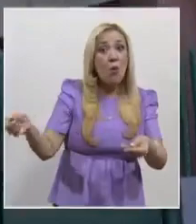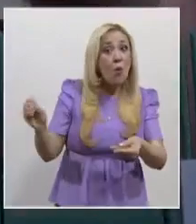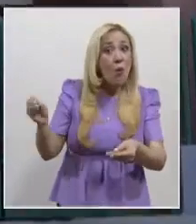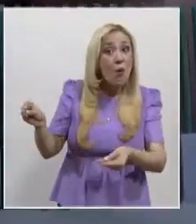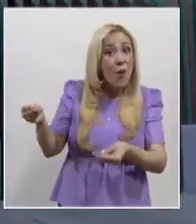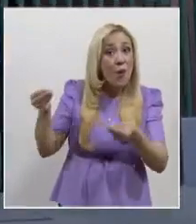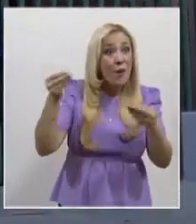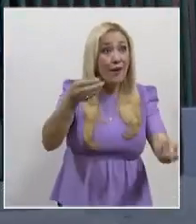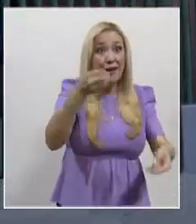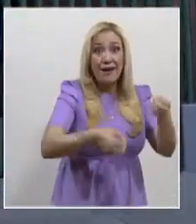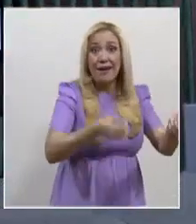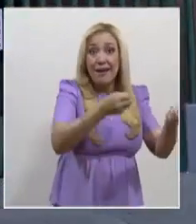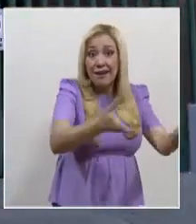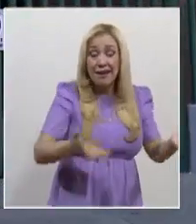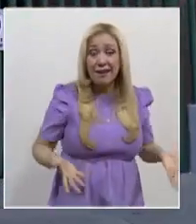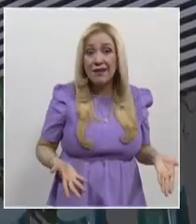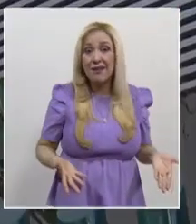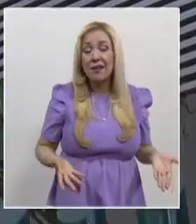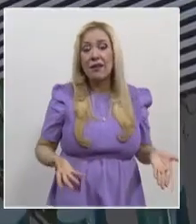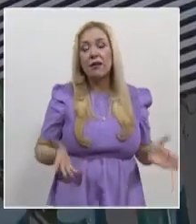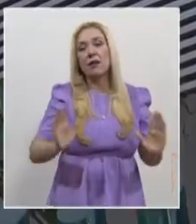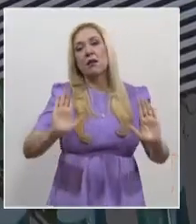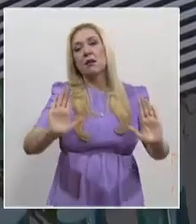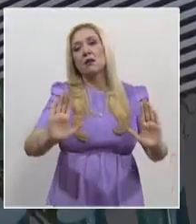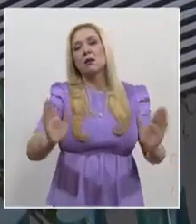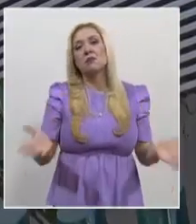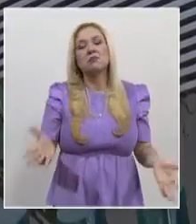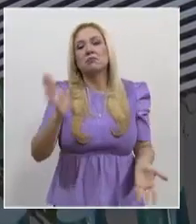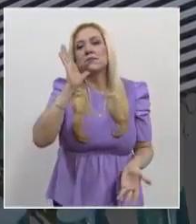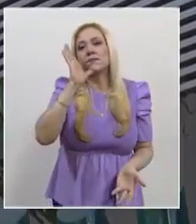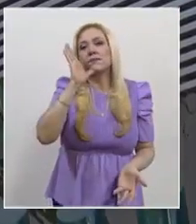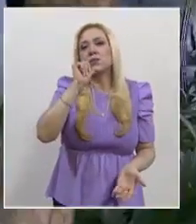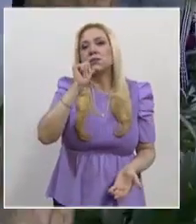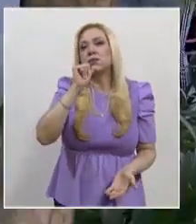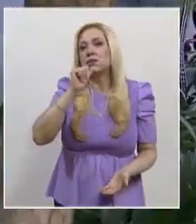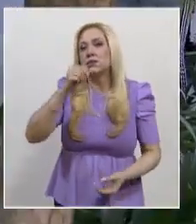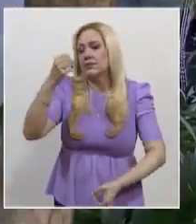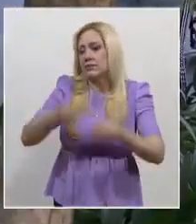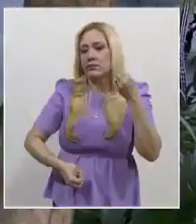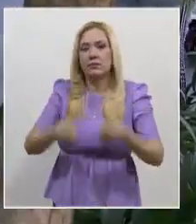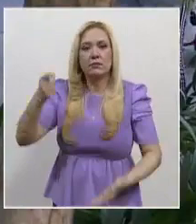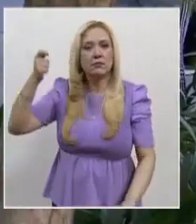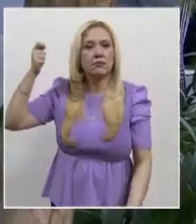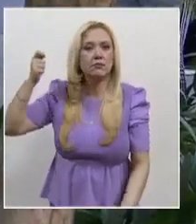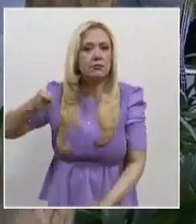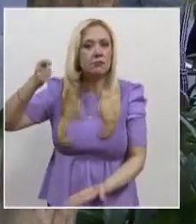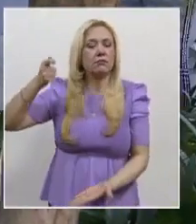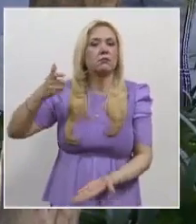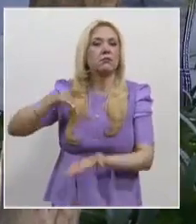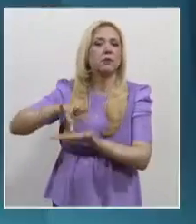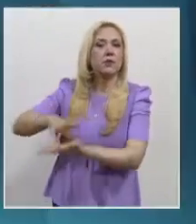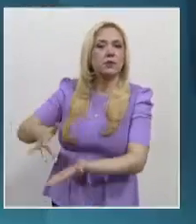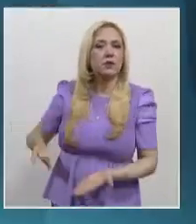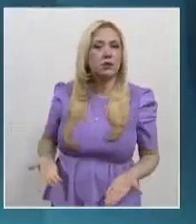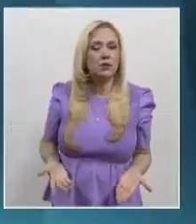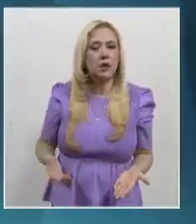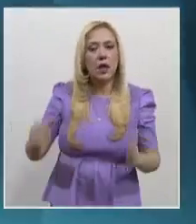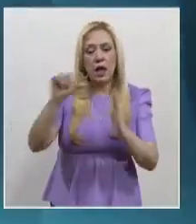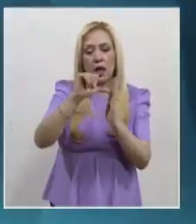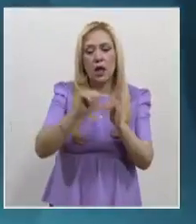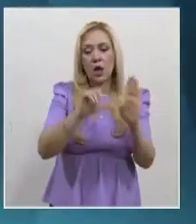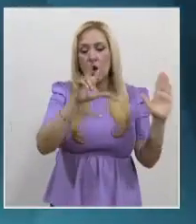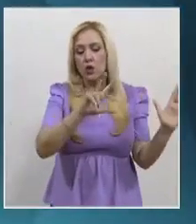pensión respectiva, la acción debe declararse improcedente. La sala explicó que los requisitos exigidos en el artículo